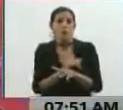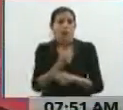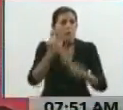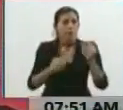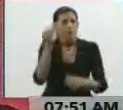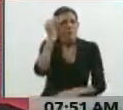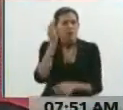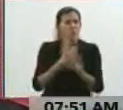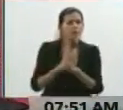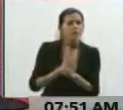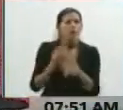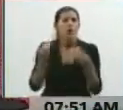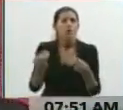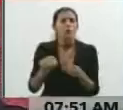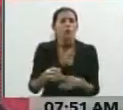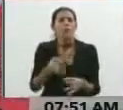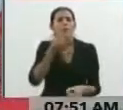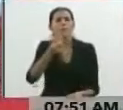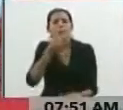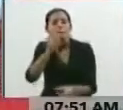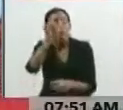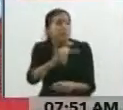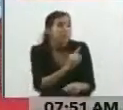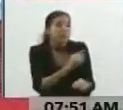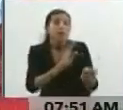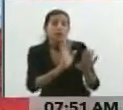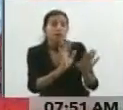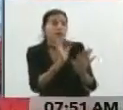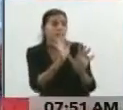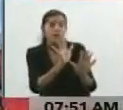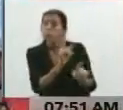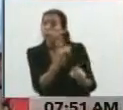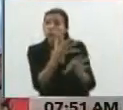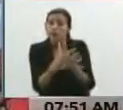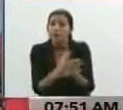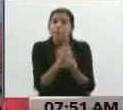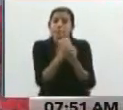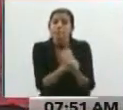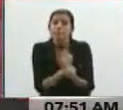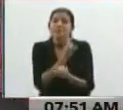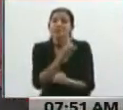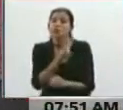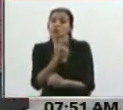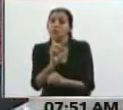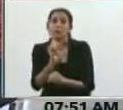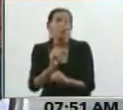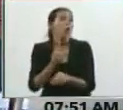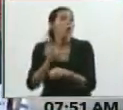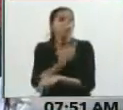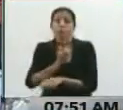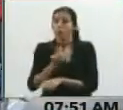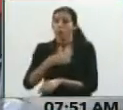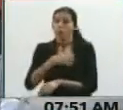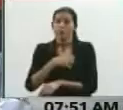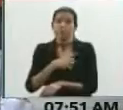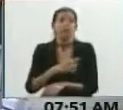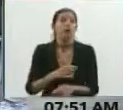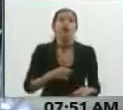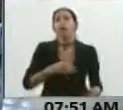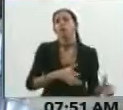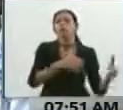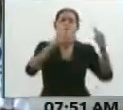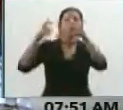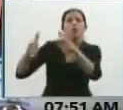así y con qué decirle qué reflexión hacerle a esa persona que ahora tiene que esperar 120 días que quizás no sólo llevaba para la playa se lo llevaba en la organización